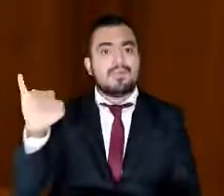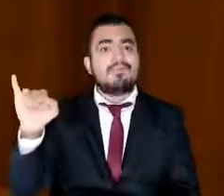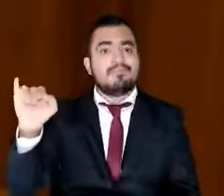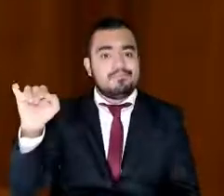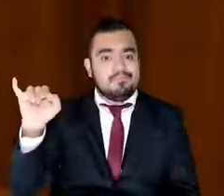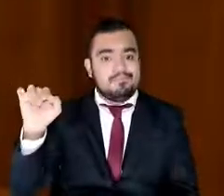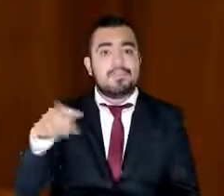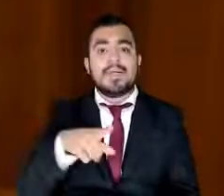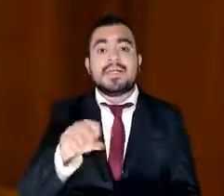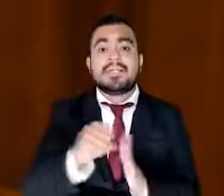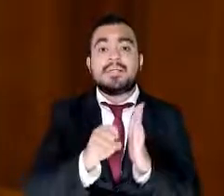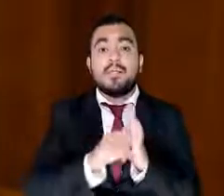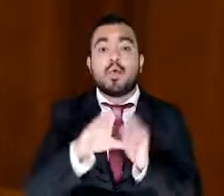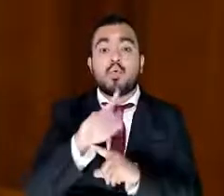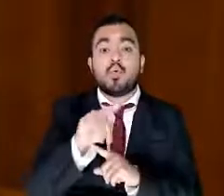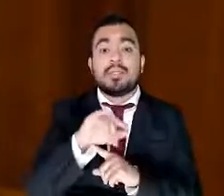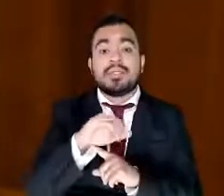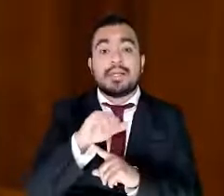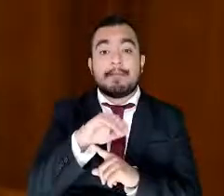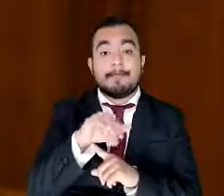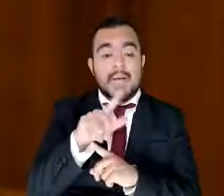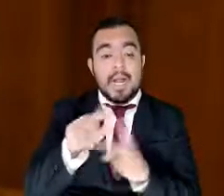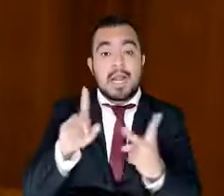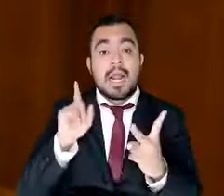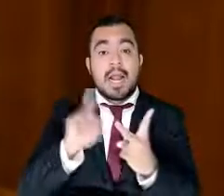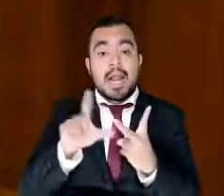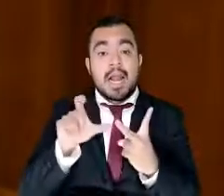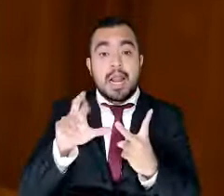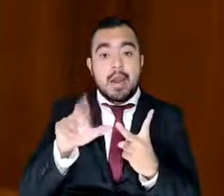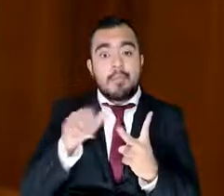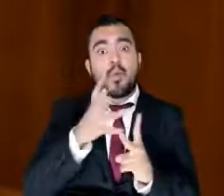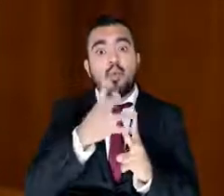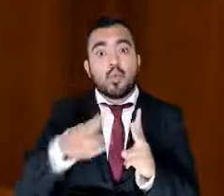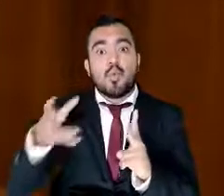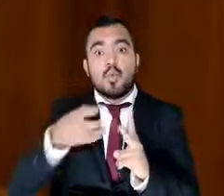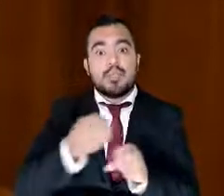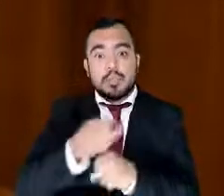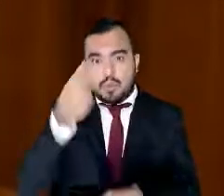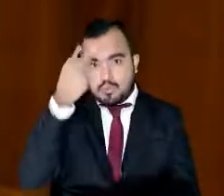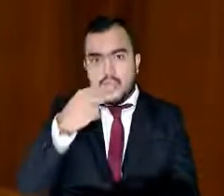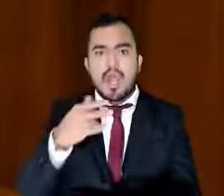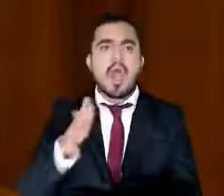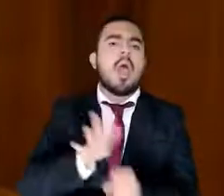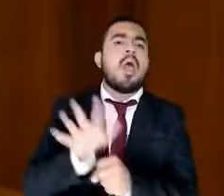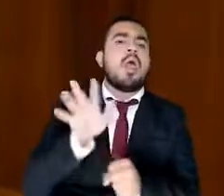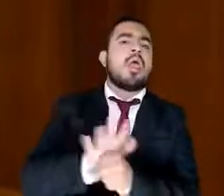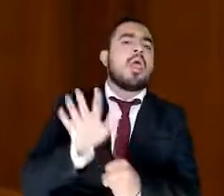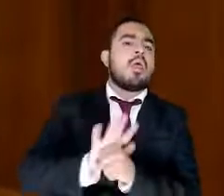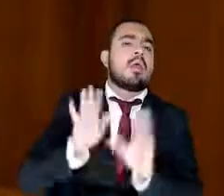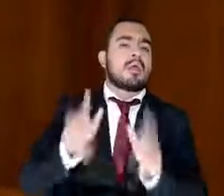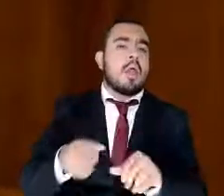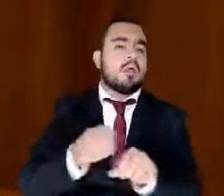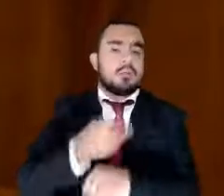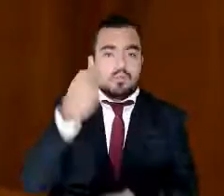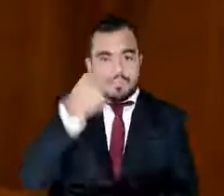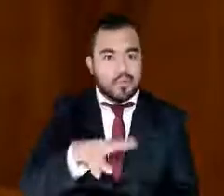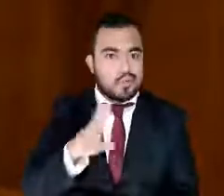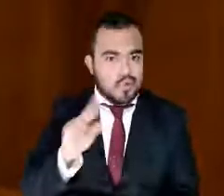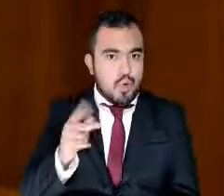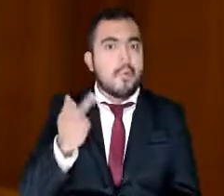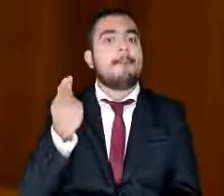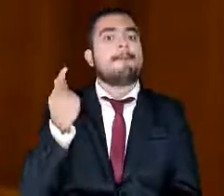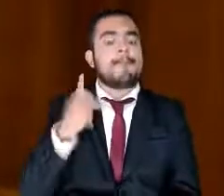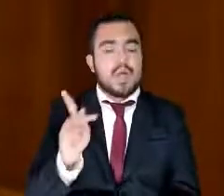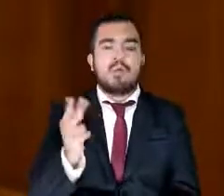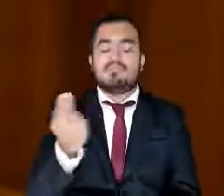más del sistema Cutzamala y del sistema Lerma que el Estado de México. Esto no quiere decir que nos tenemos que confiar como entidad, pero sí hay